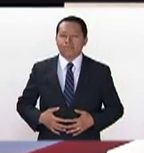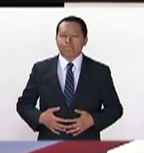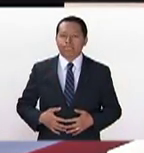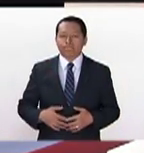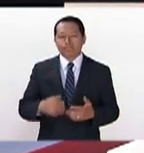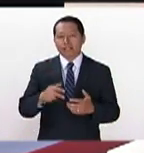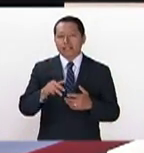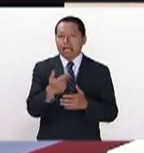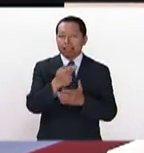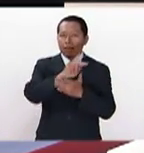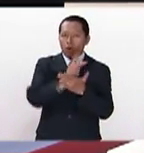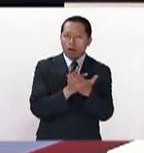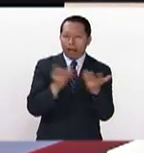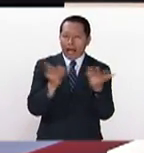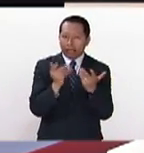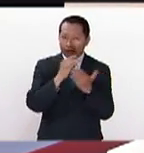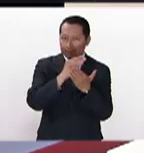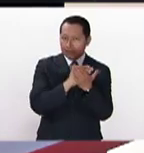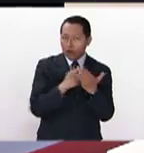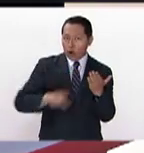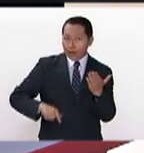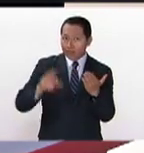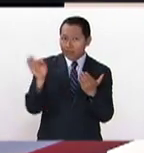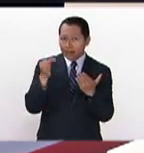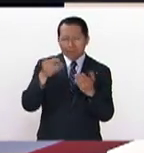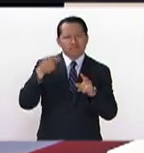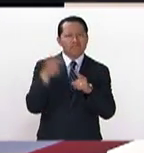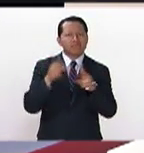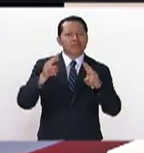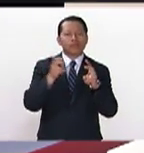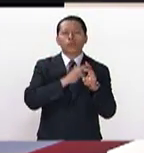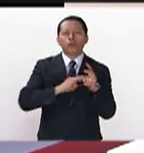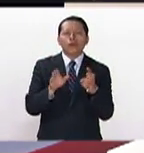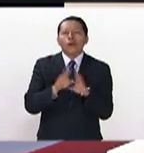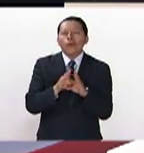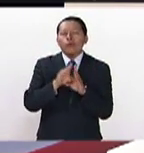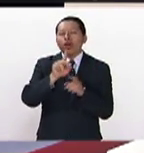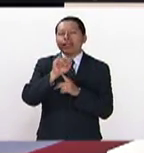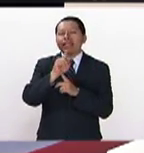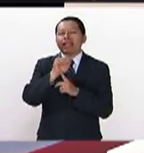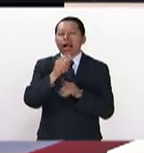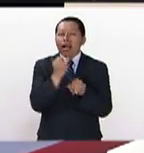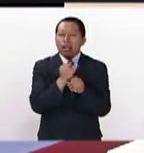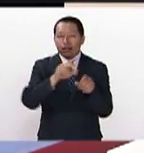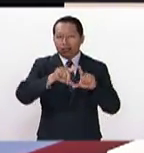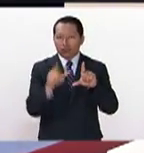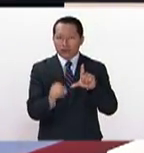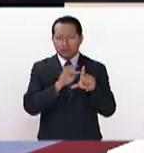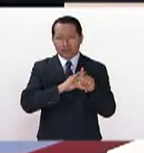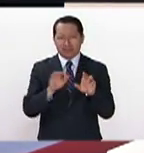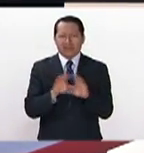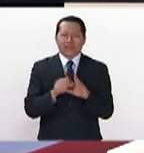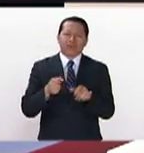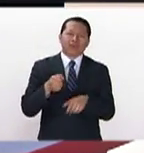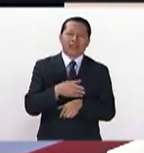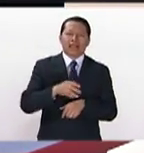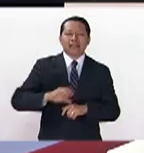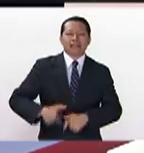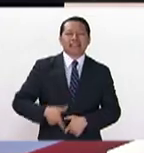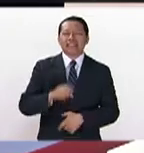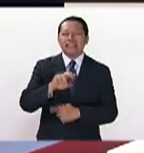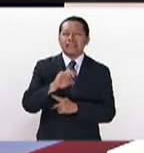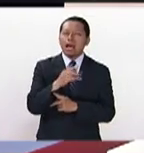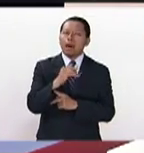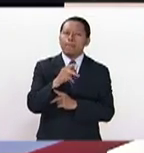Trece programas y acciones ejecutadas por el gobierno federal en el marco de la Estrategia Digital Nacional fueron reconocidos como Champions en el